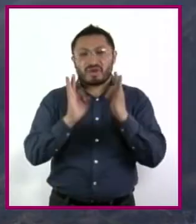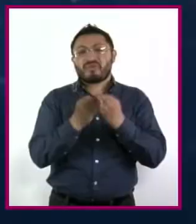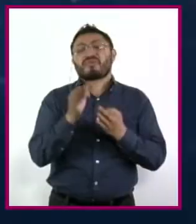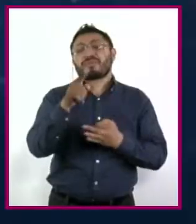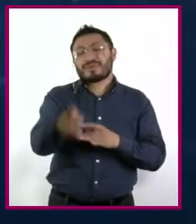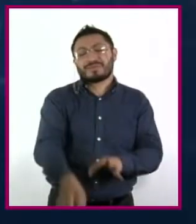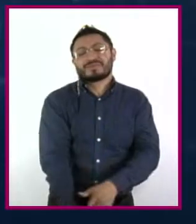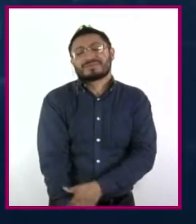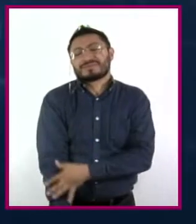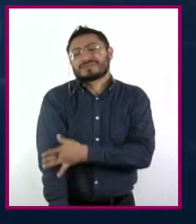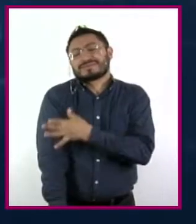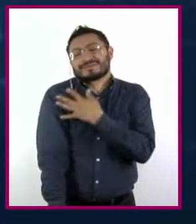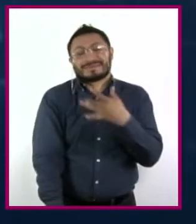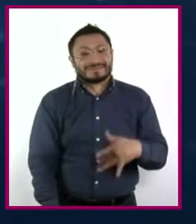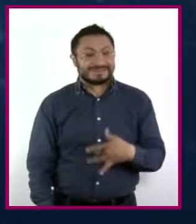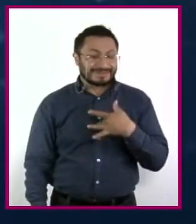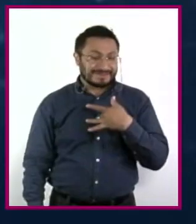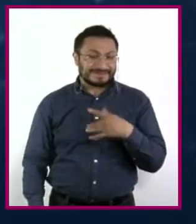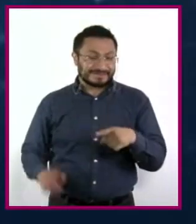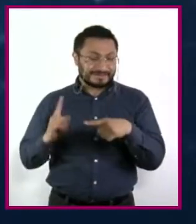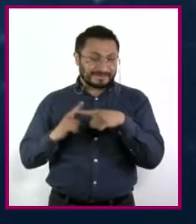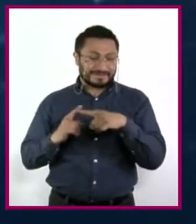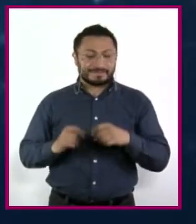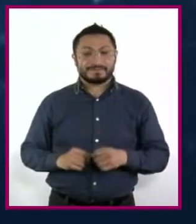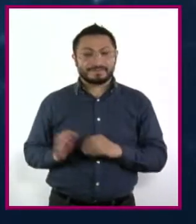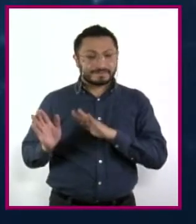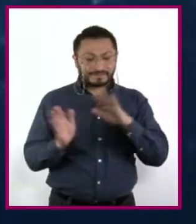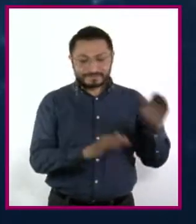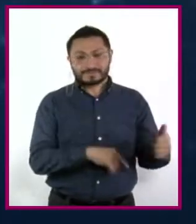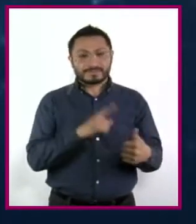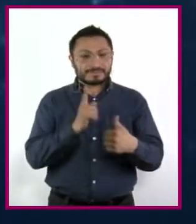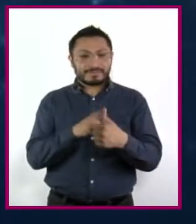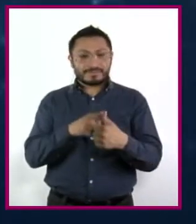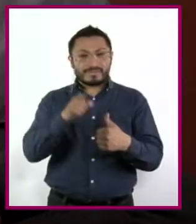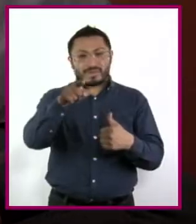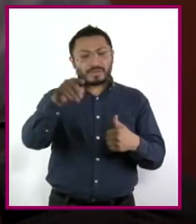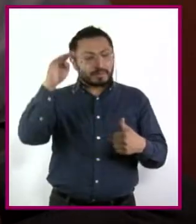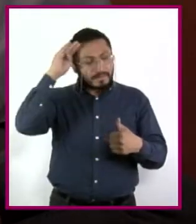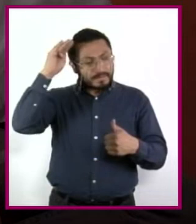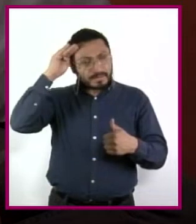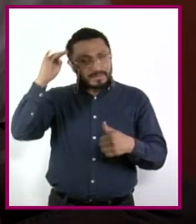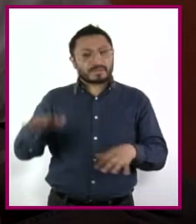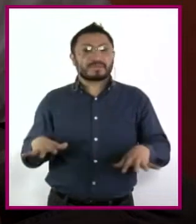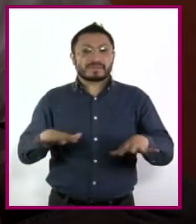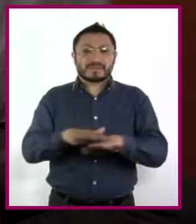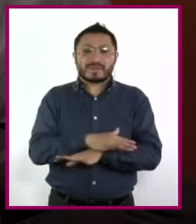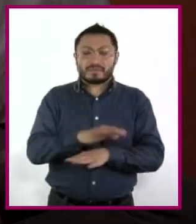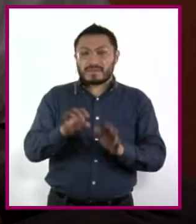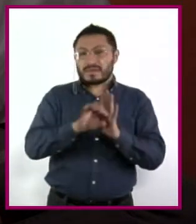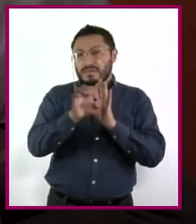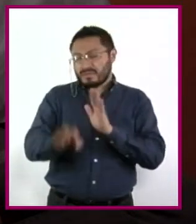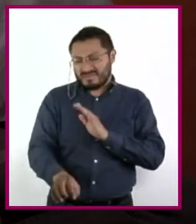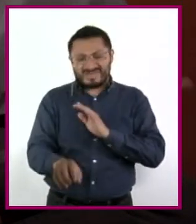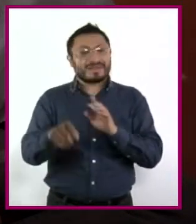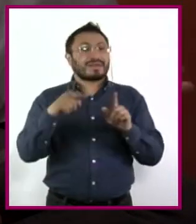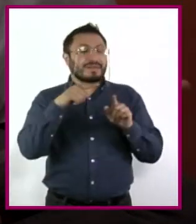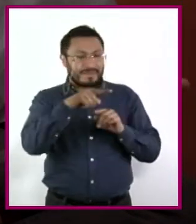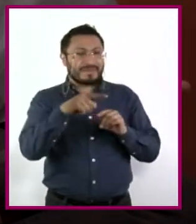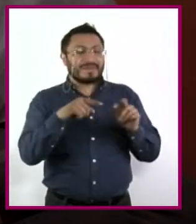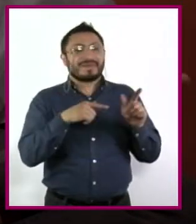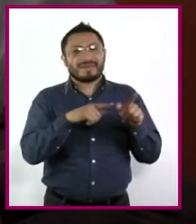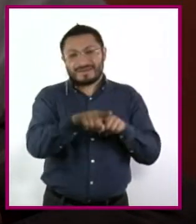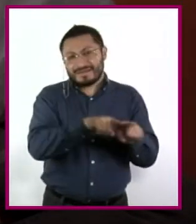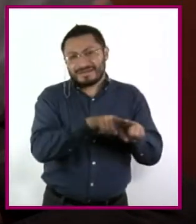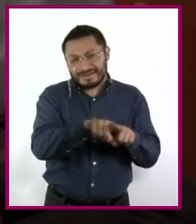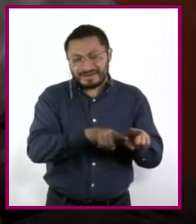emociones. Estrategia número 6. Modifica tus pensamientos. Sigamos con el ejemplo del hermano, que ya me gustó